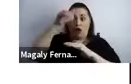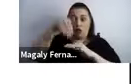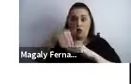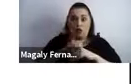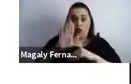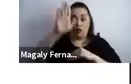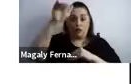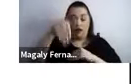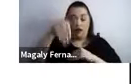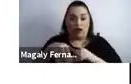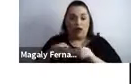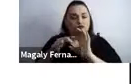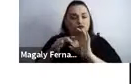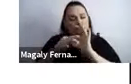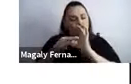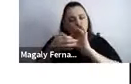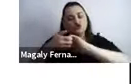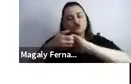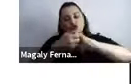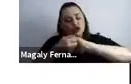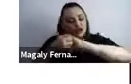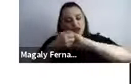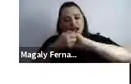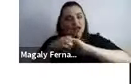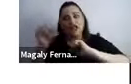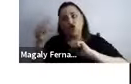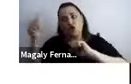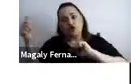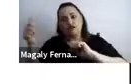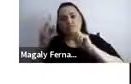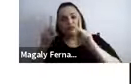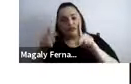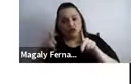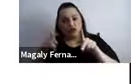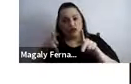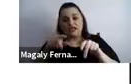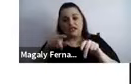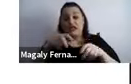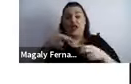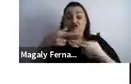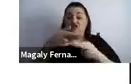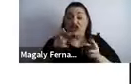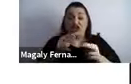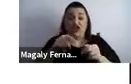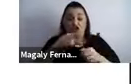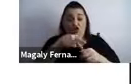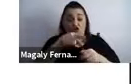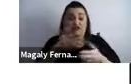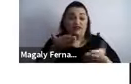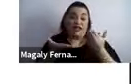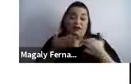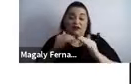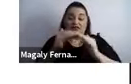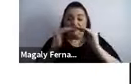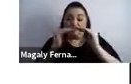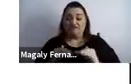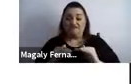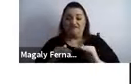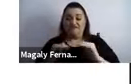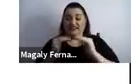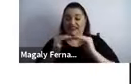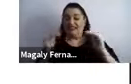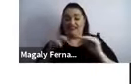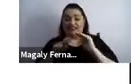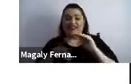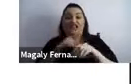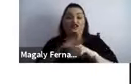la solidaridad de otros, ¿verdad? Esta región quizás esté por debajo también del nivel nacional, este país esté